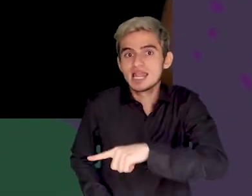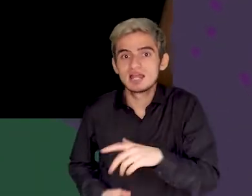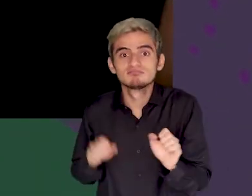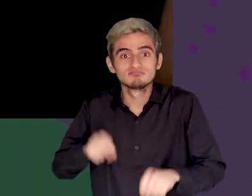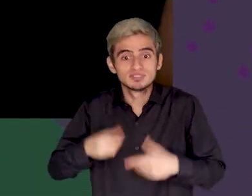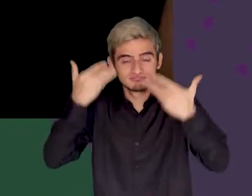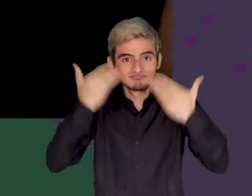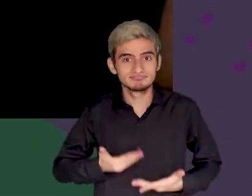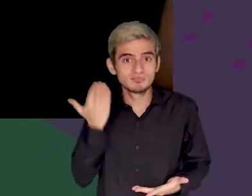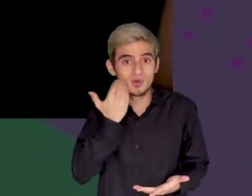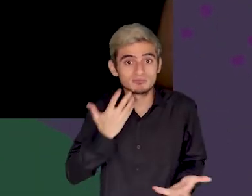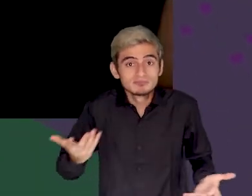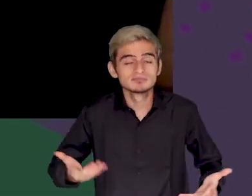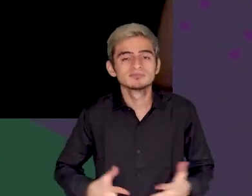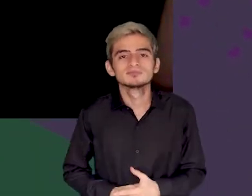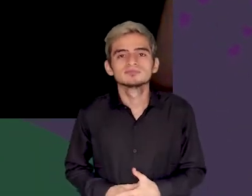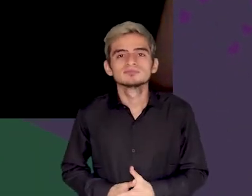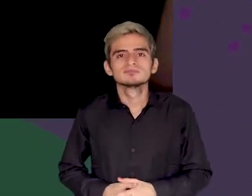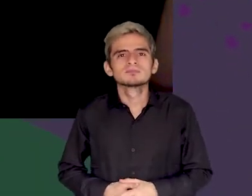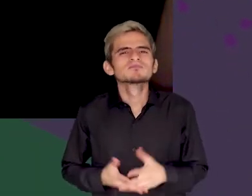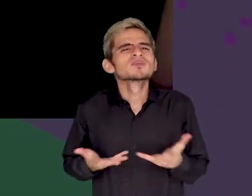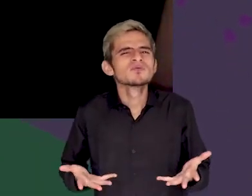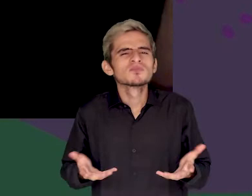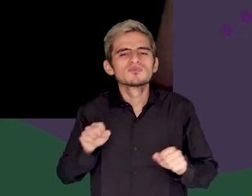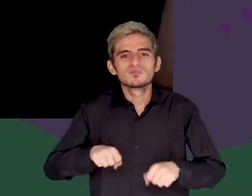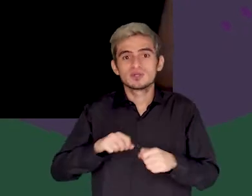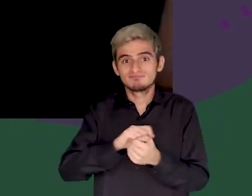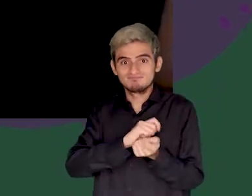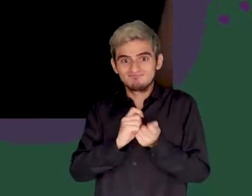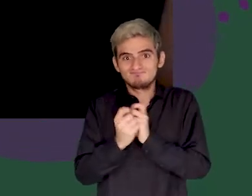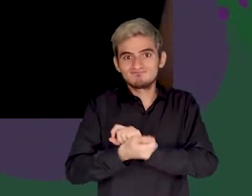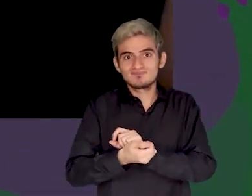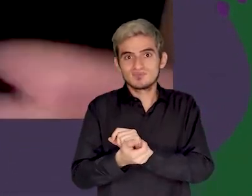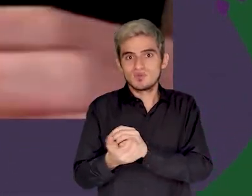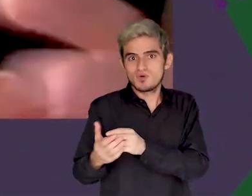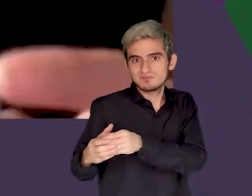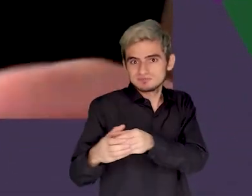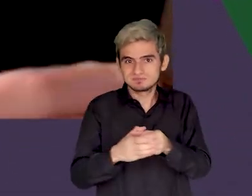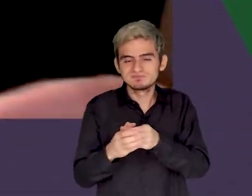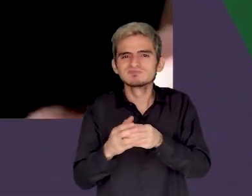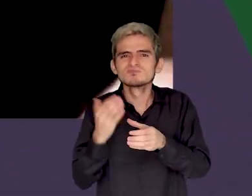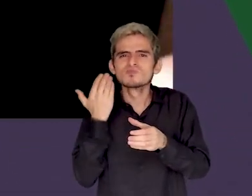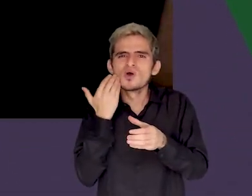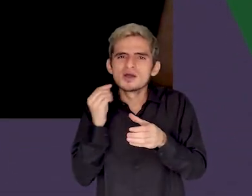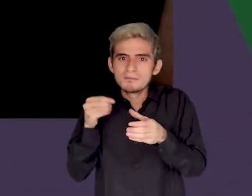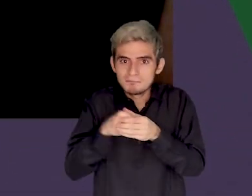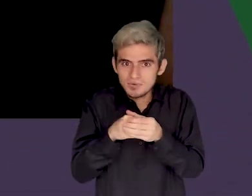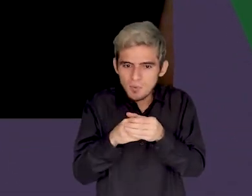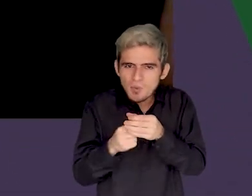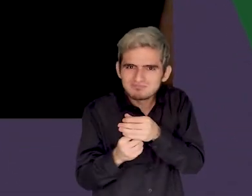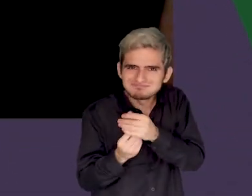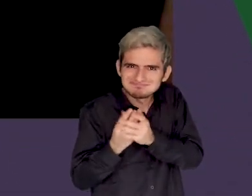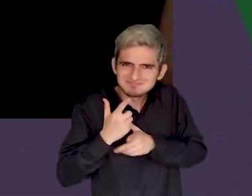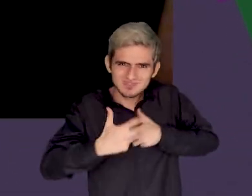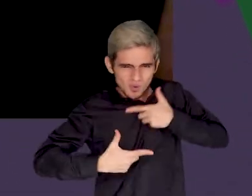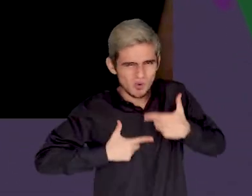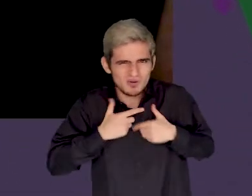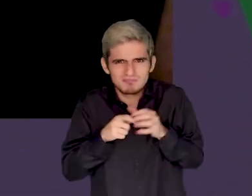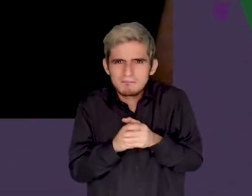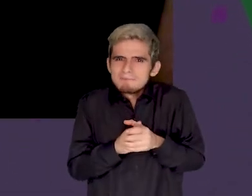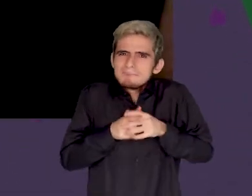que liderar un cambio, que es un cambiecito que lleva un resto, o sea, el feminismo